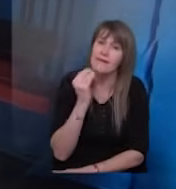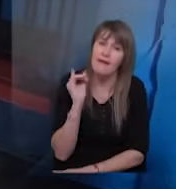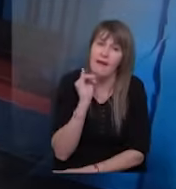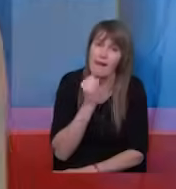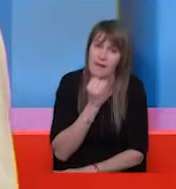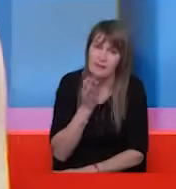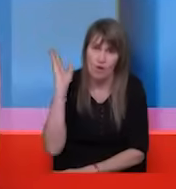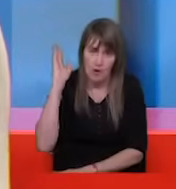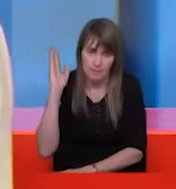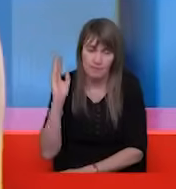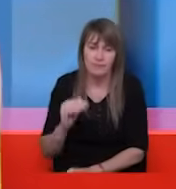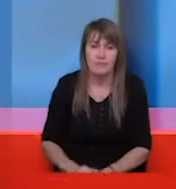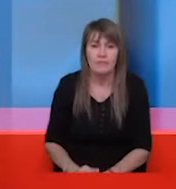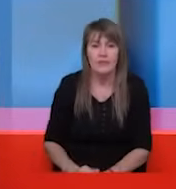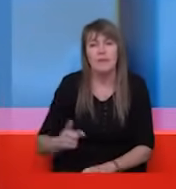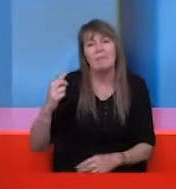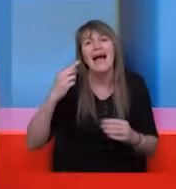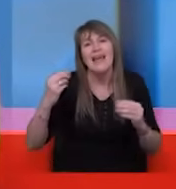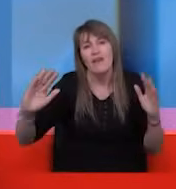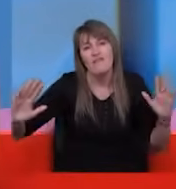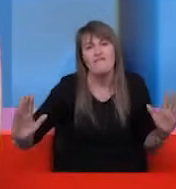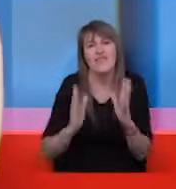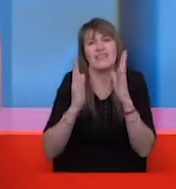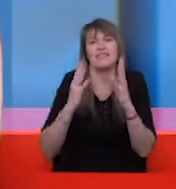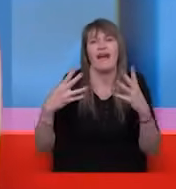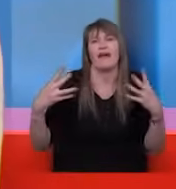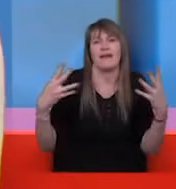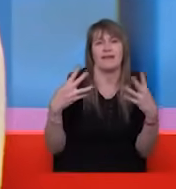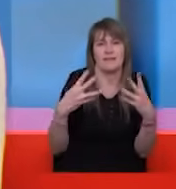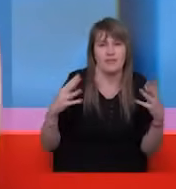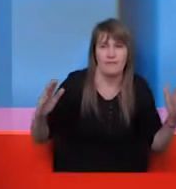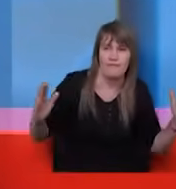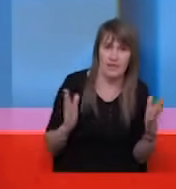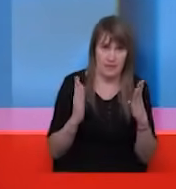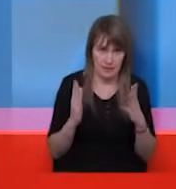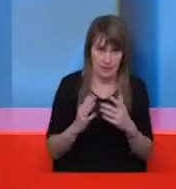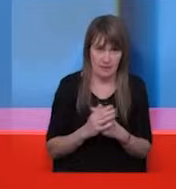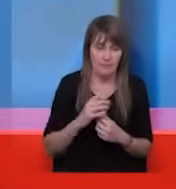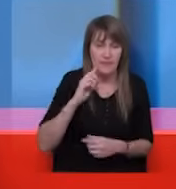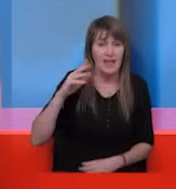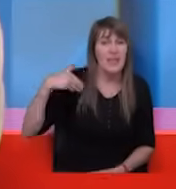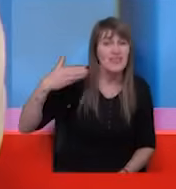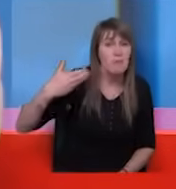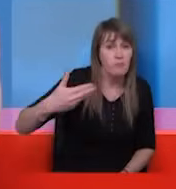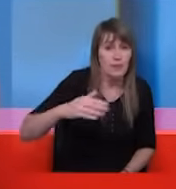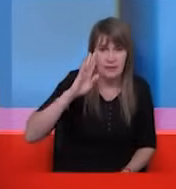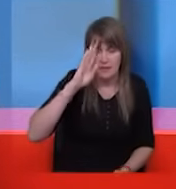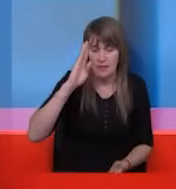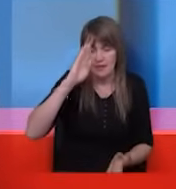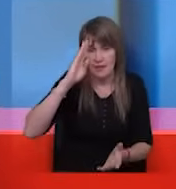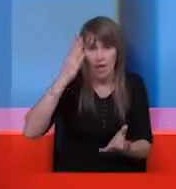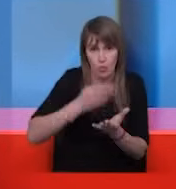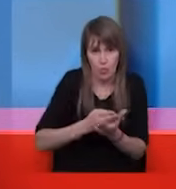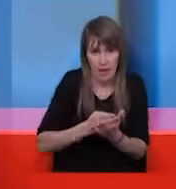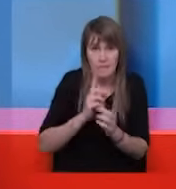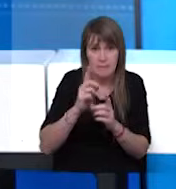Y bueno, después para enfrentar la guerrilla, ¿no? Claro. Y no es nada más que el preámbulo que después viene después durante la dictadura, que para mí es el plan